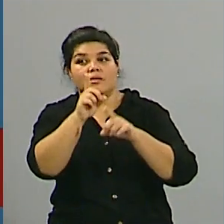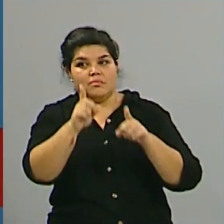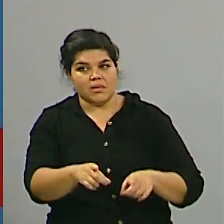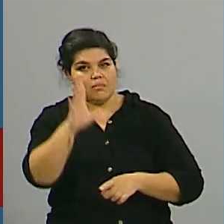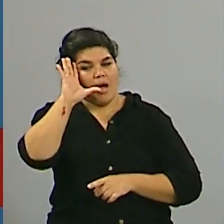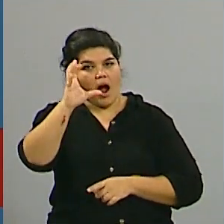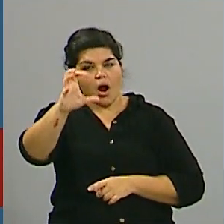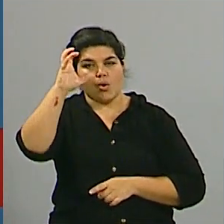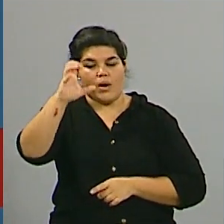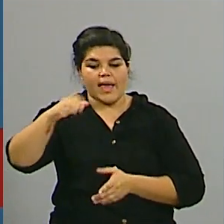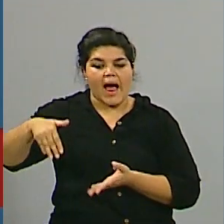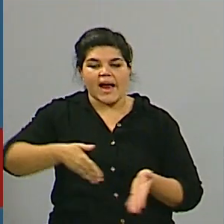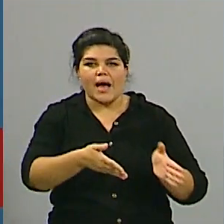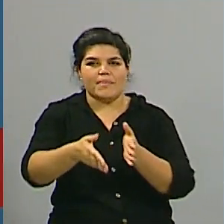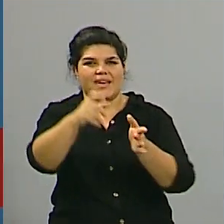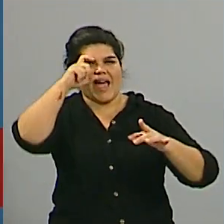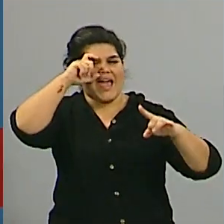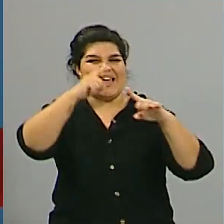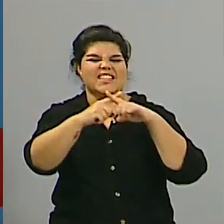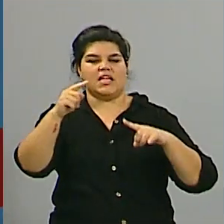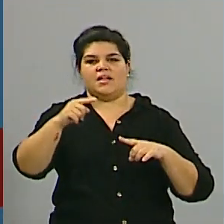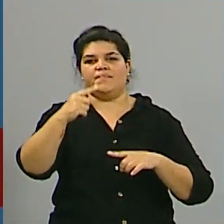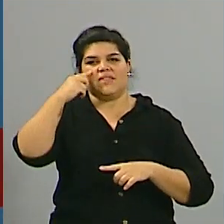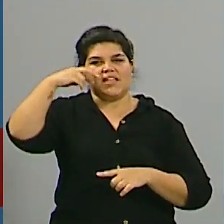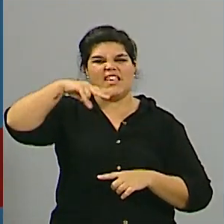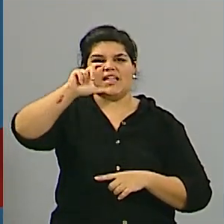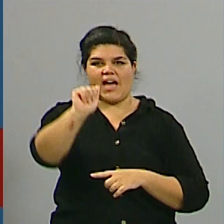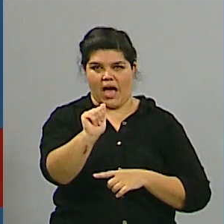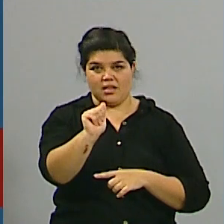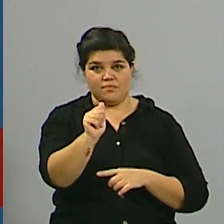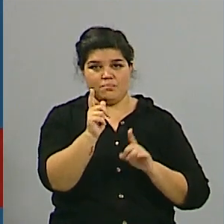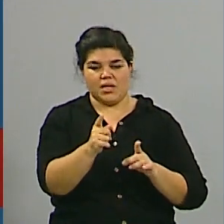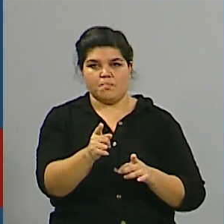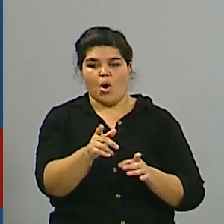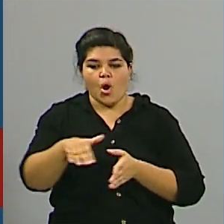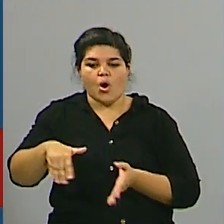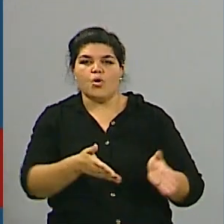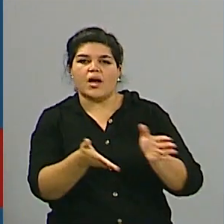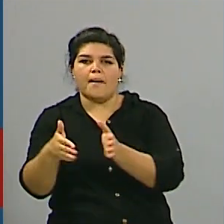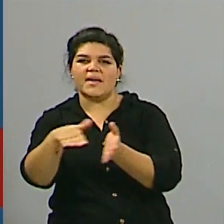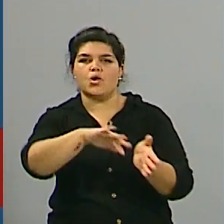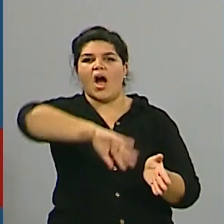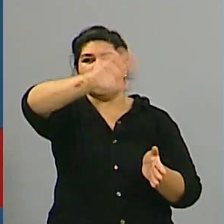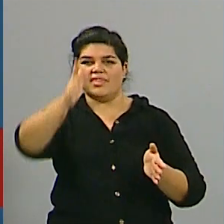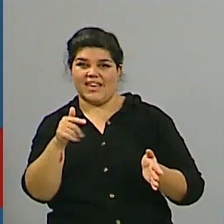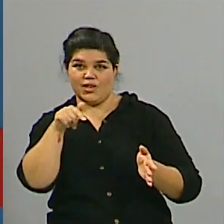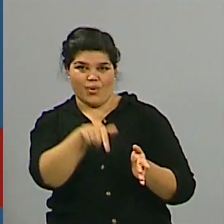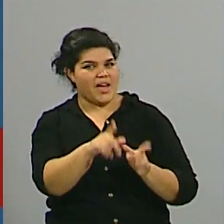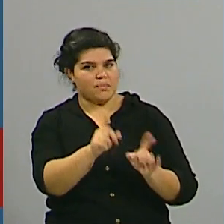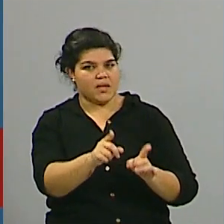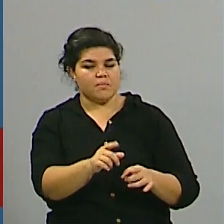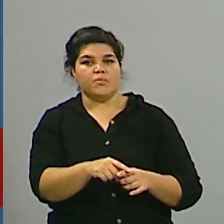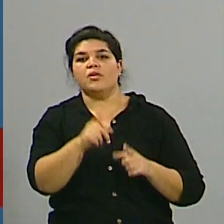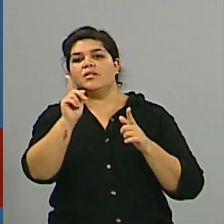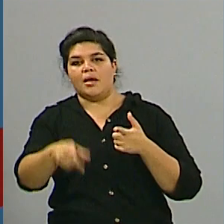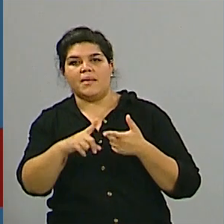el Camino del Inca, o ex Ujú. Camino del Inca, Capañán, sistema vigalandino. Por Uspallata también ha pasado el general